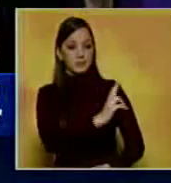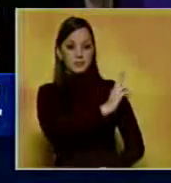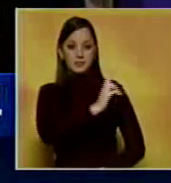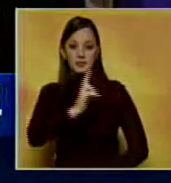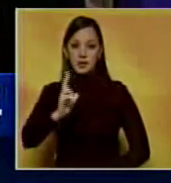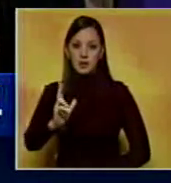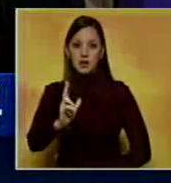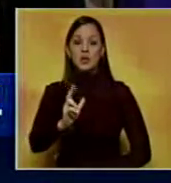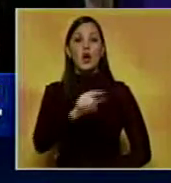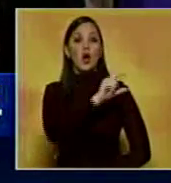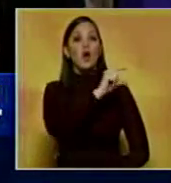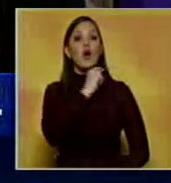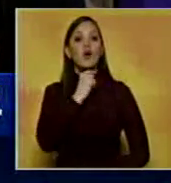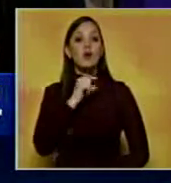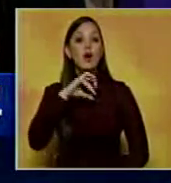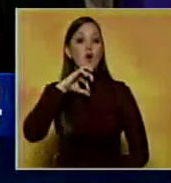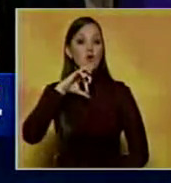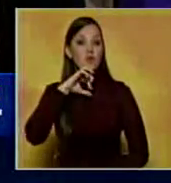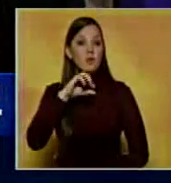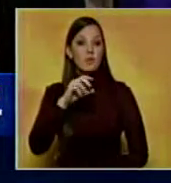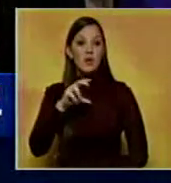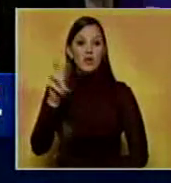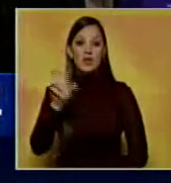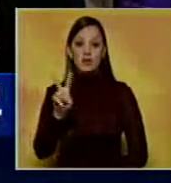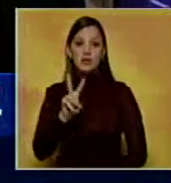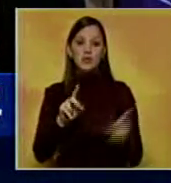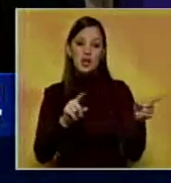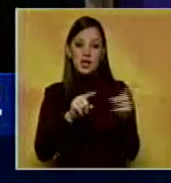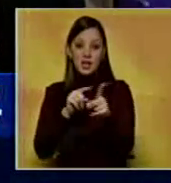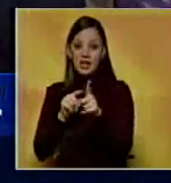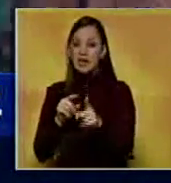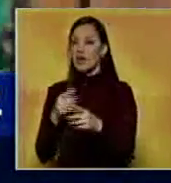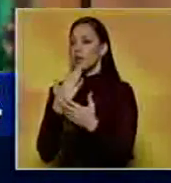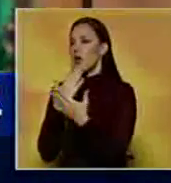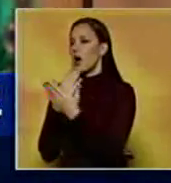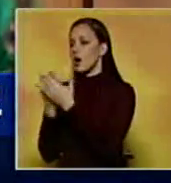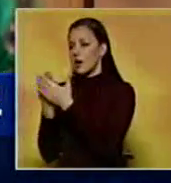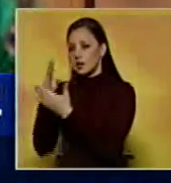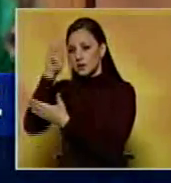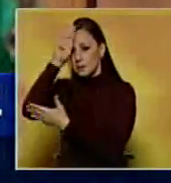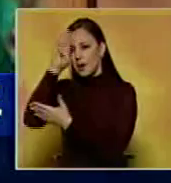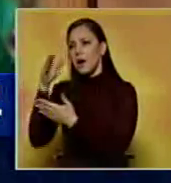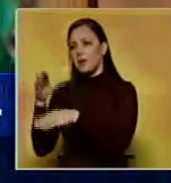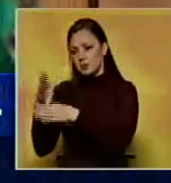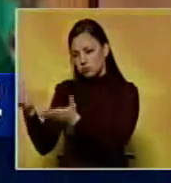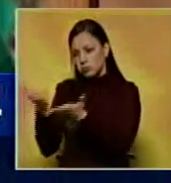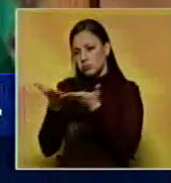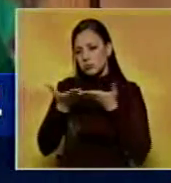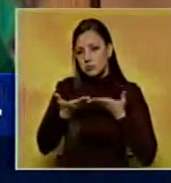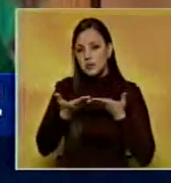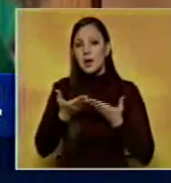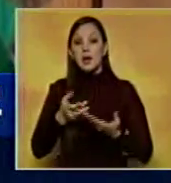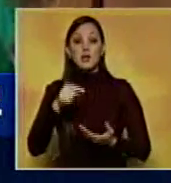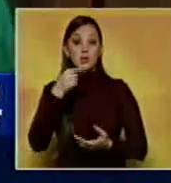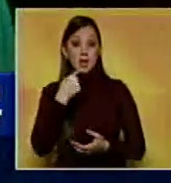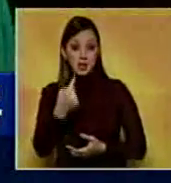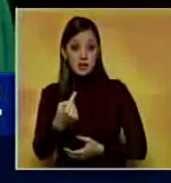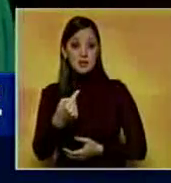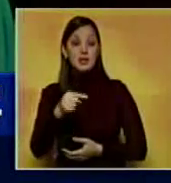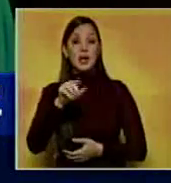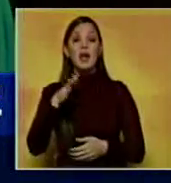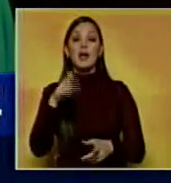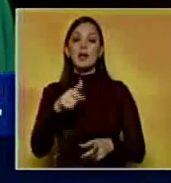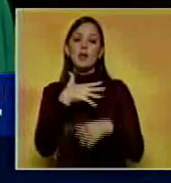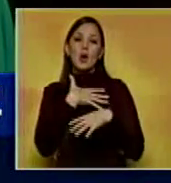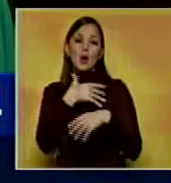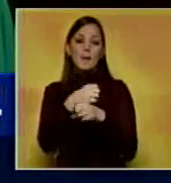obispos de venezuela y éstos agradecieron al santo padre que haya podido recibirlos asegurando que esta visita es un signo de